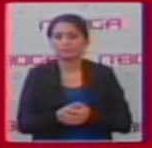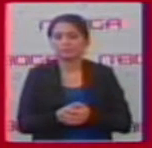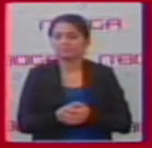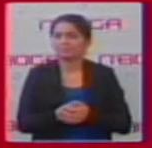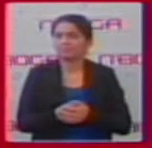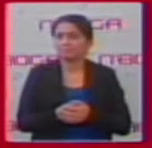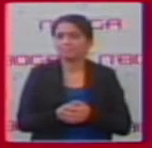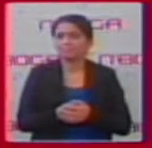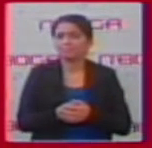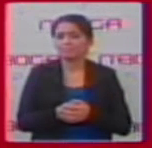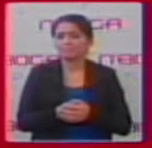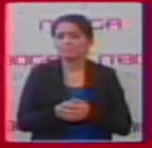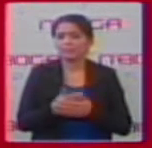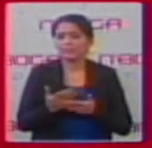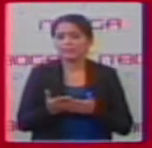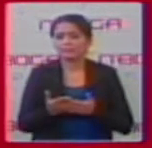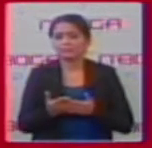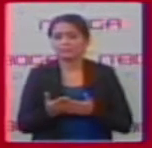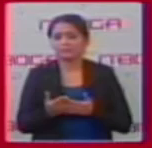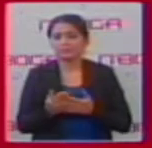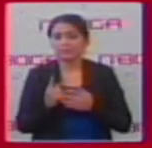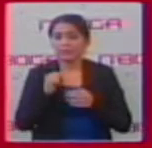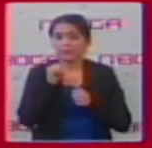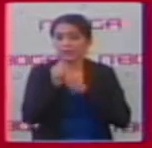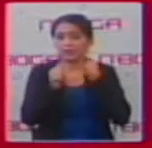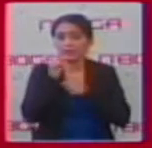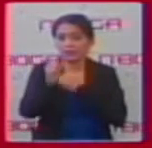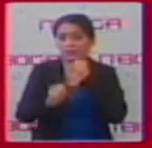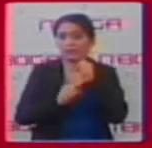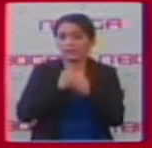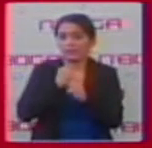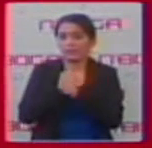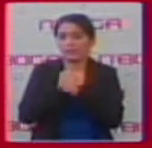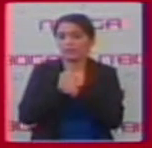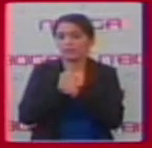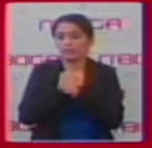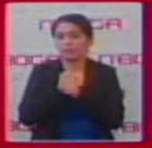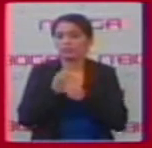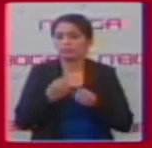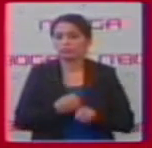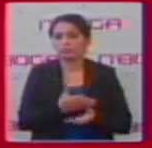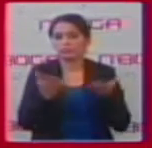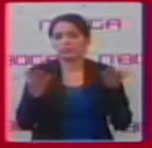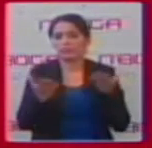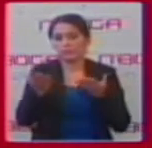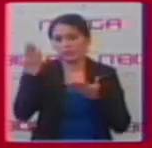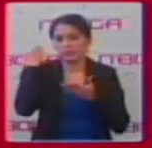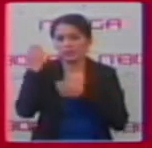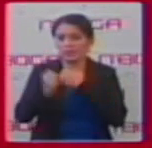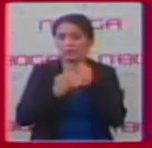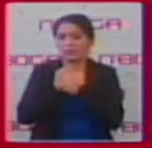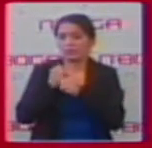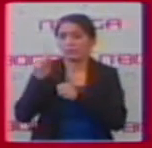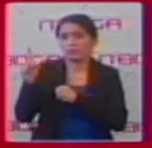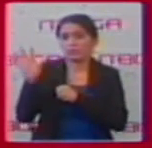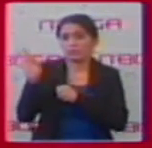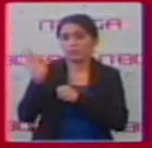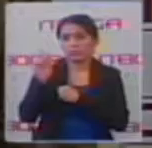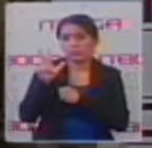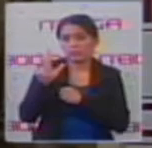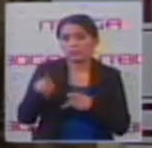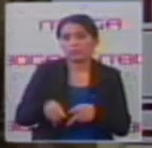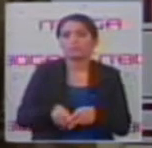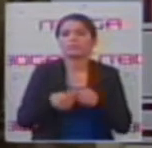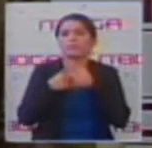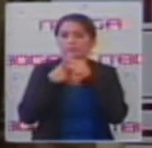poquito. Los World Travel Awards salen cada año y esto empezó en el año 1993. Esta fue la